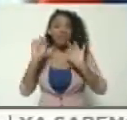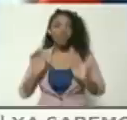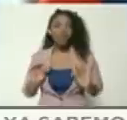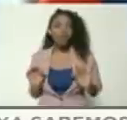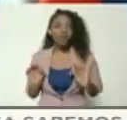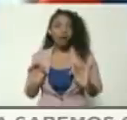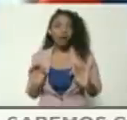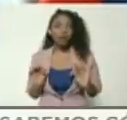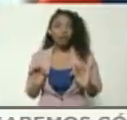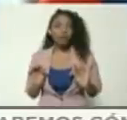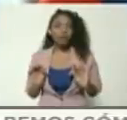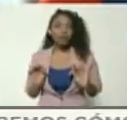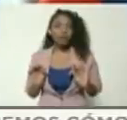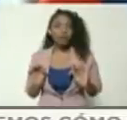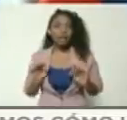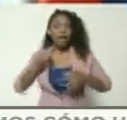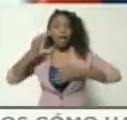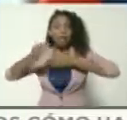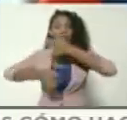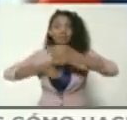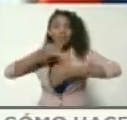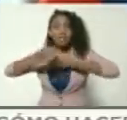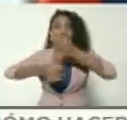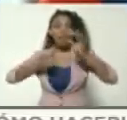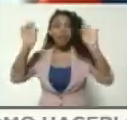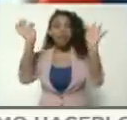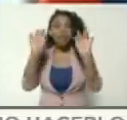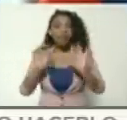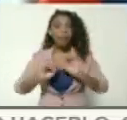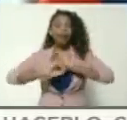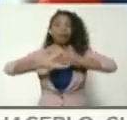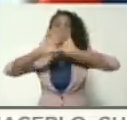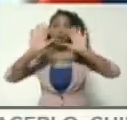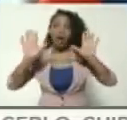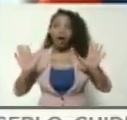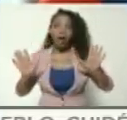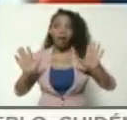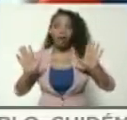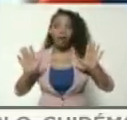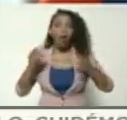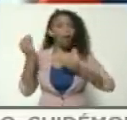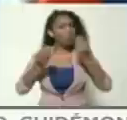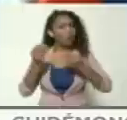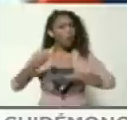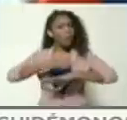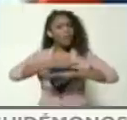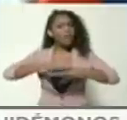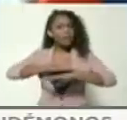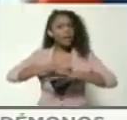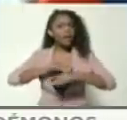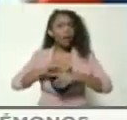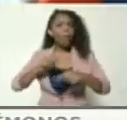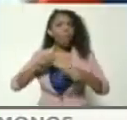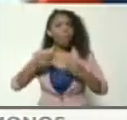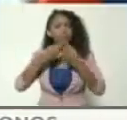sucinta, explica de manera clara cómo el Ministerio Público